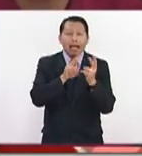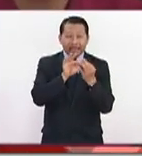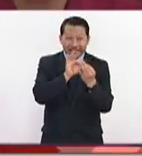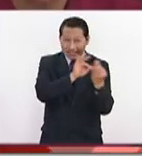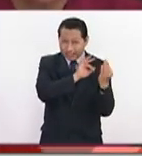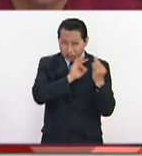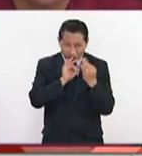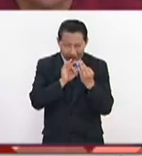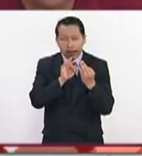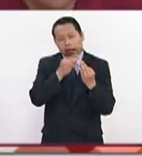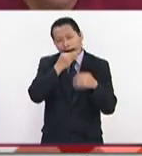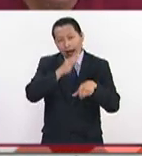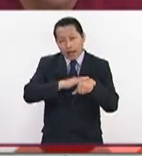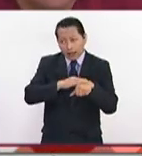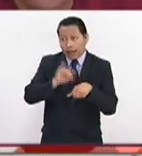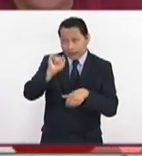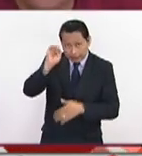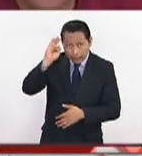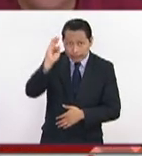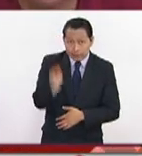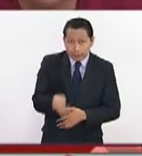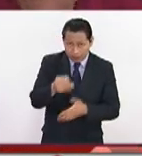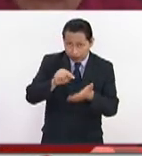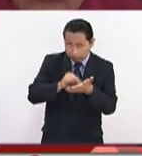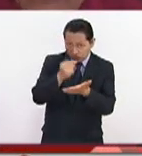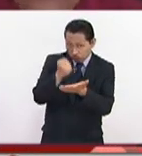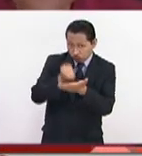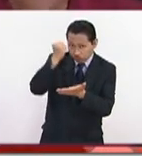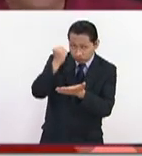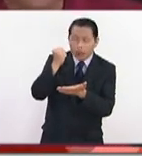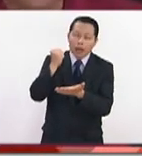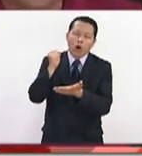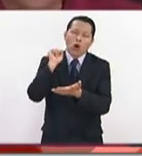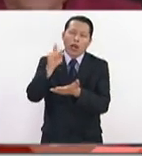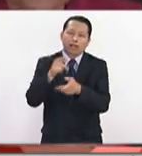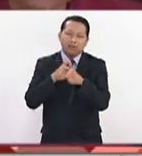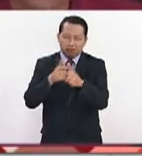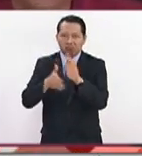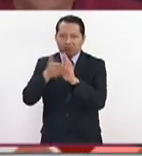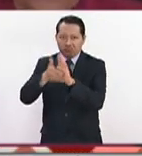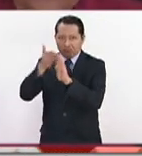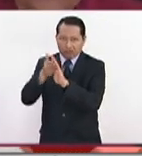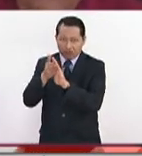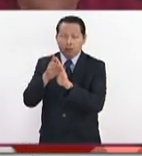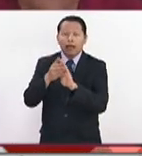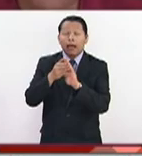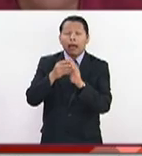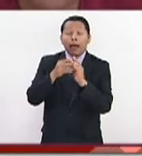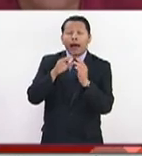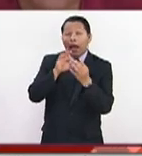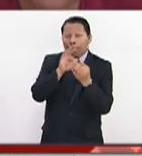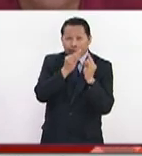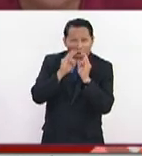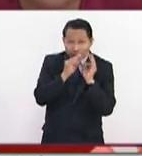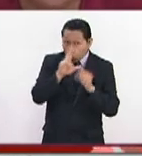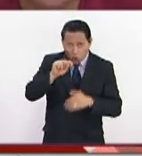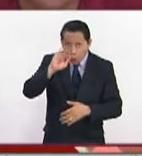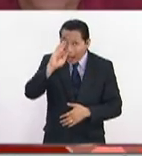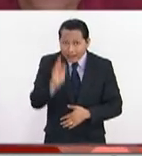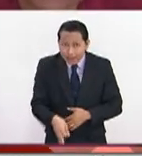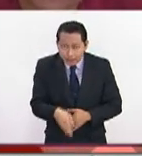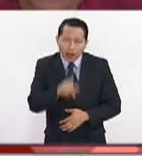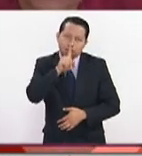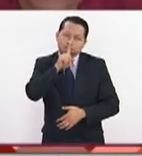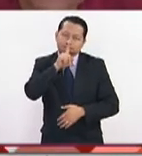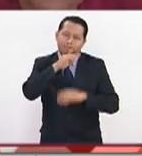este apoyo. Es decir, que se deja en las manos de los vecinos la decisión final de cómo quieren también la reconstrucción,